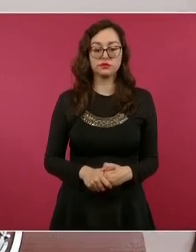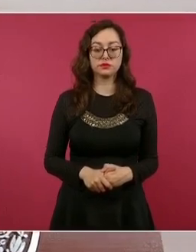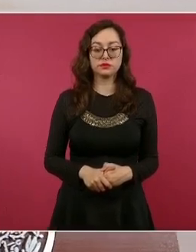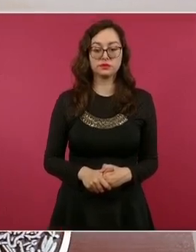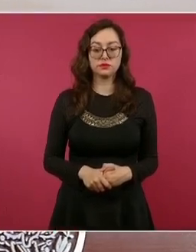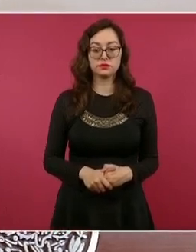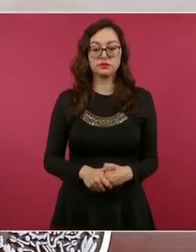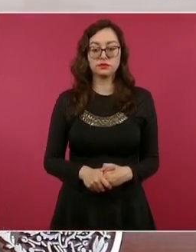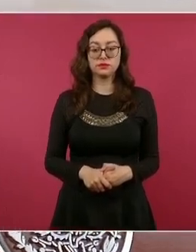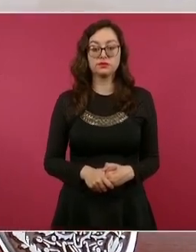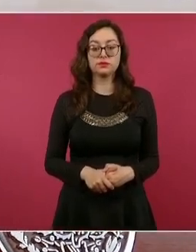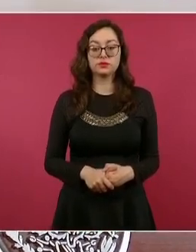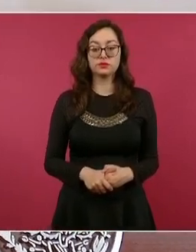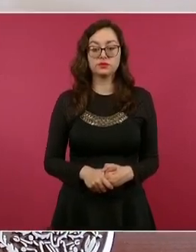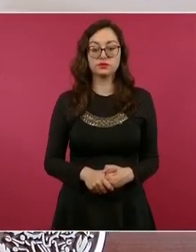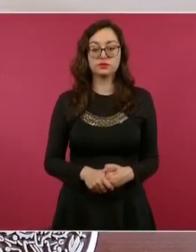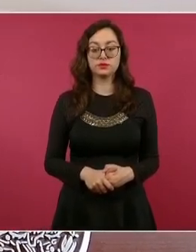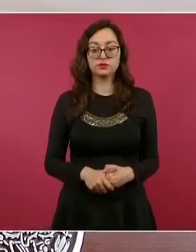es claro que